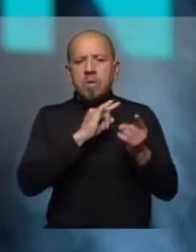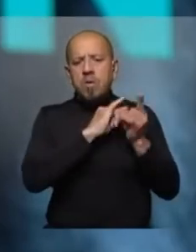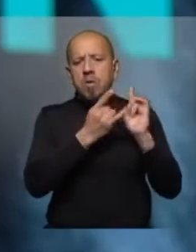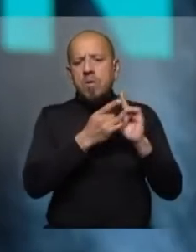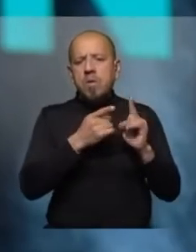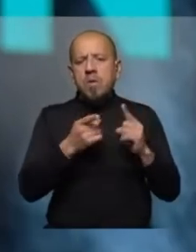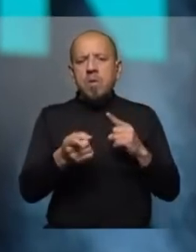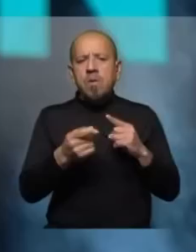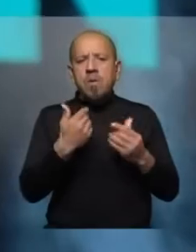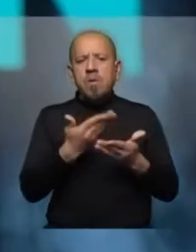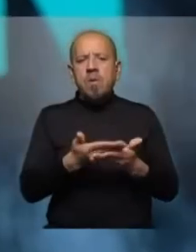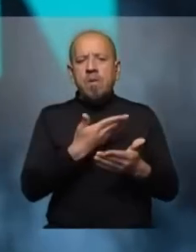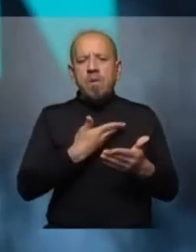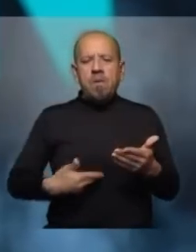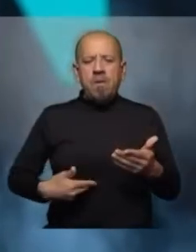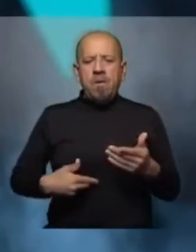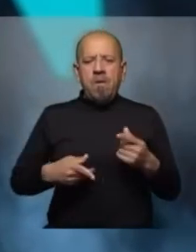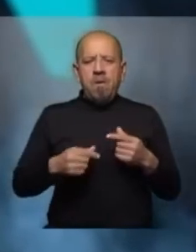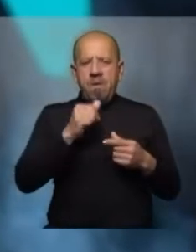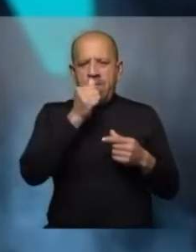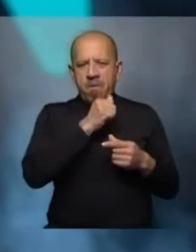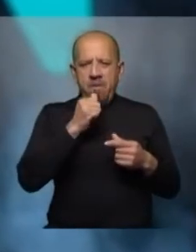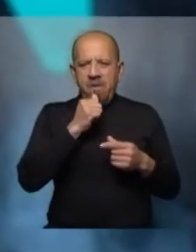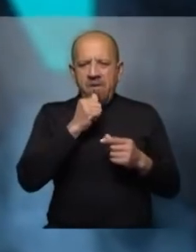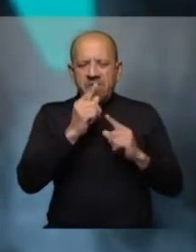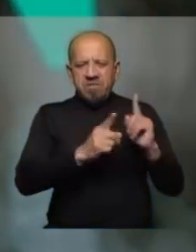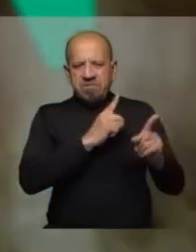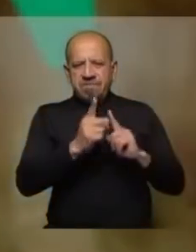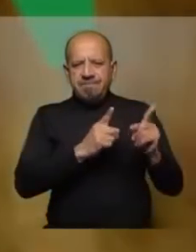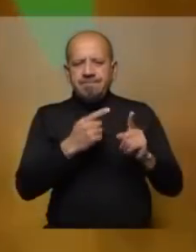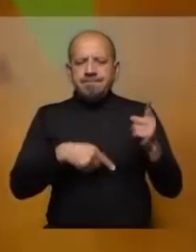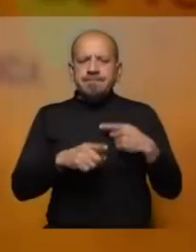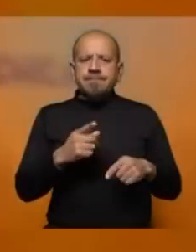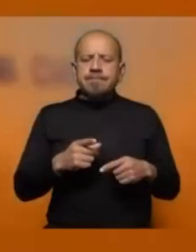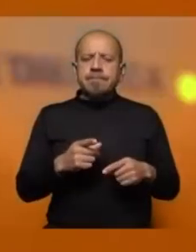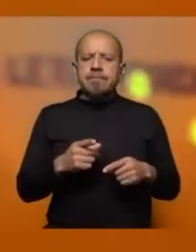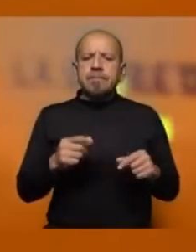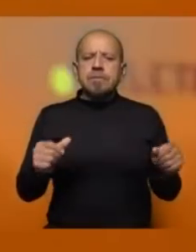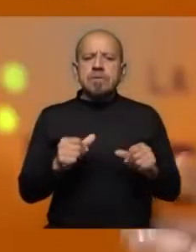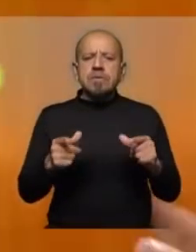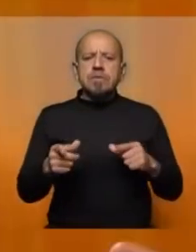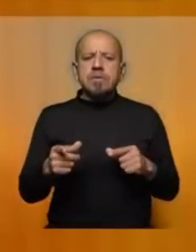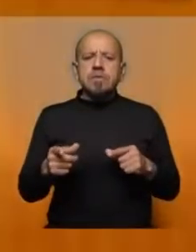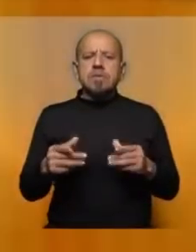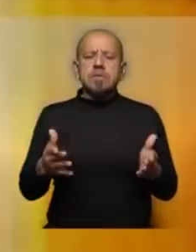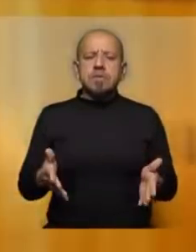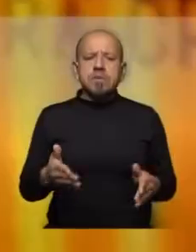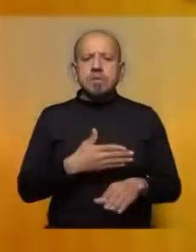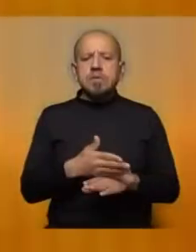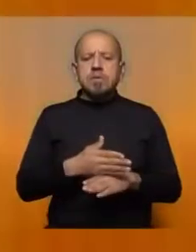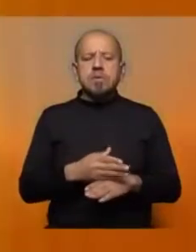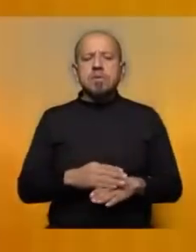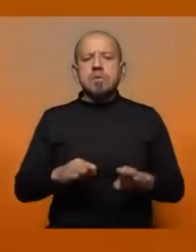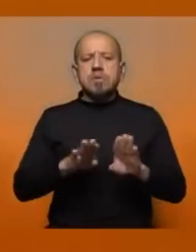a propuesta del gobierno para solucionar el tema de los usuarios A dónde iban los usuarios a asistir después del cierre de la